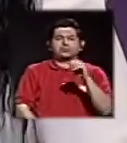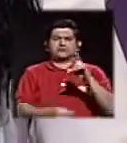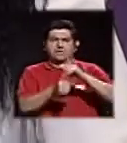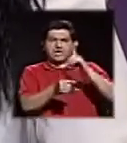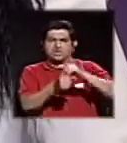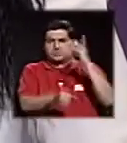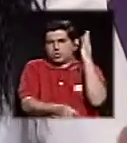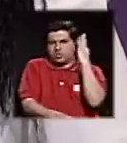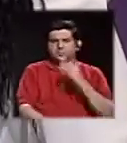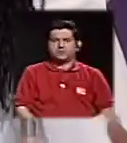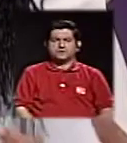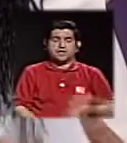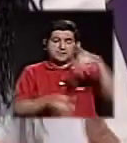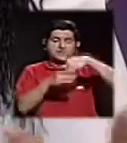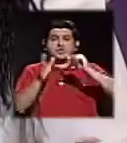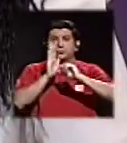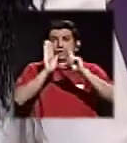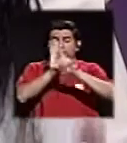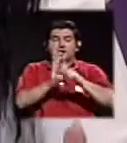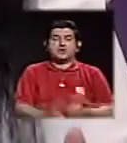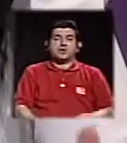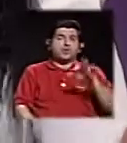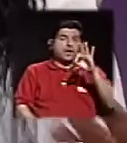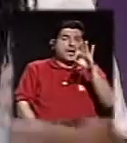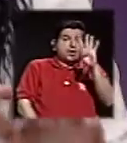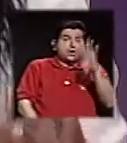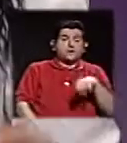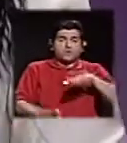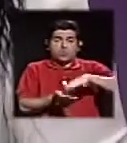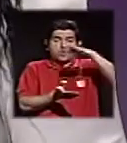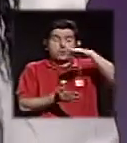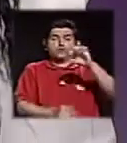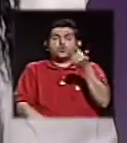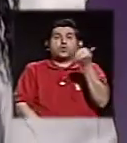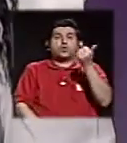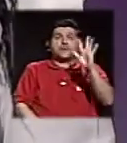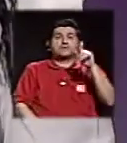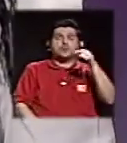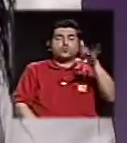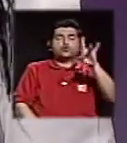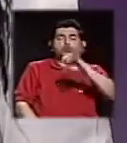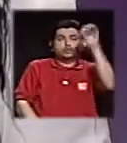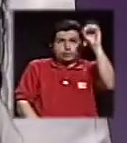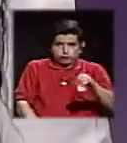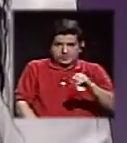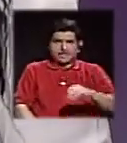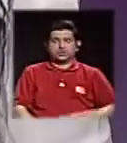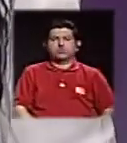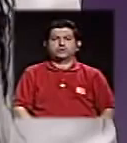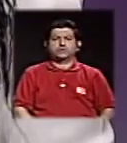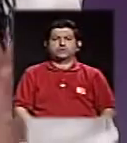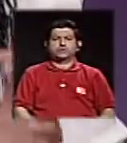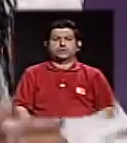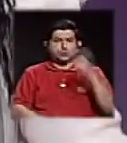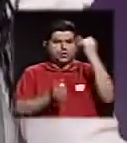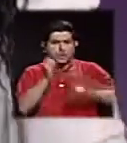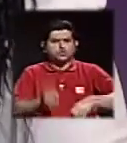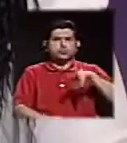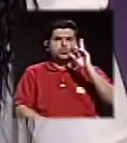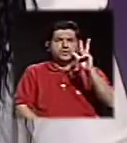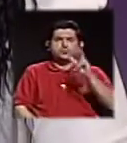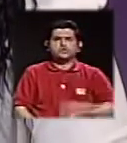diputadas en en el congreso en el 94 eso aumentó a un 15.8 por ciento y en estos últimos